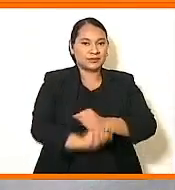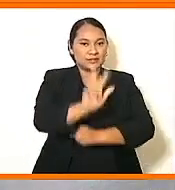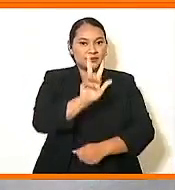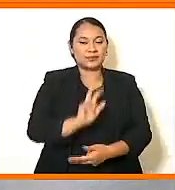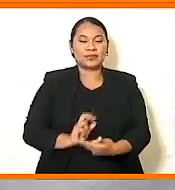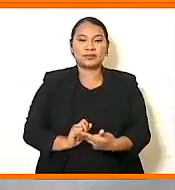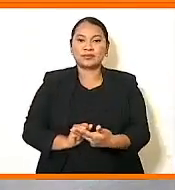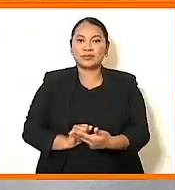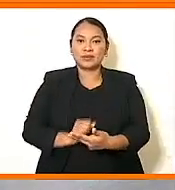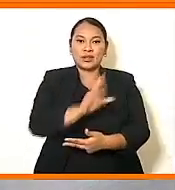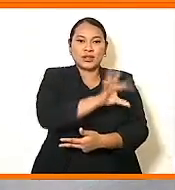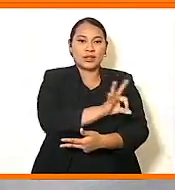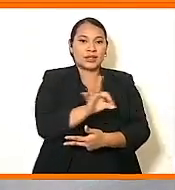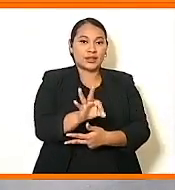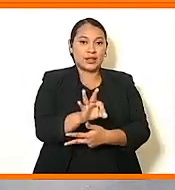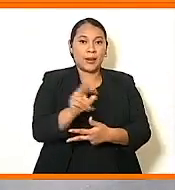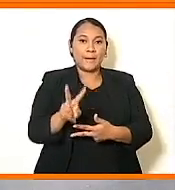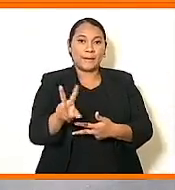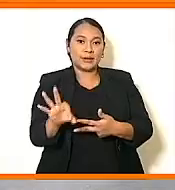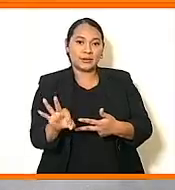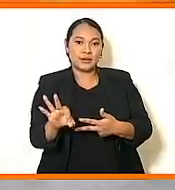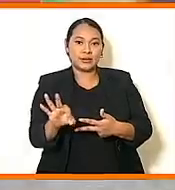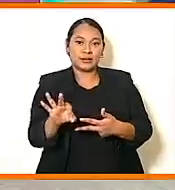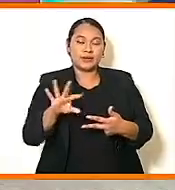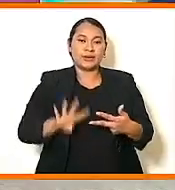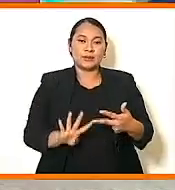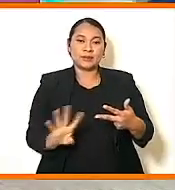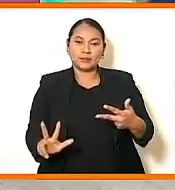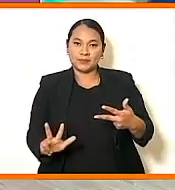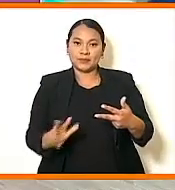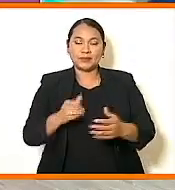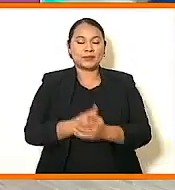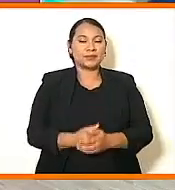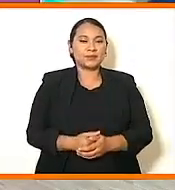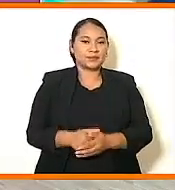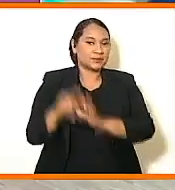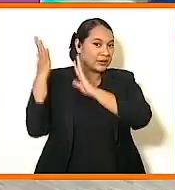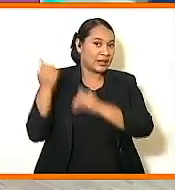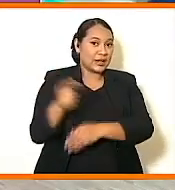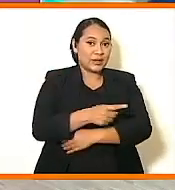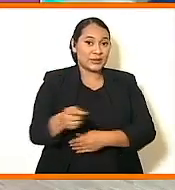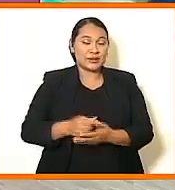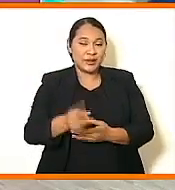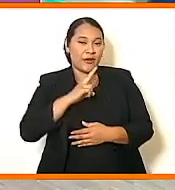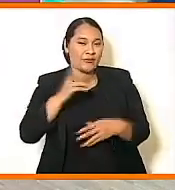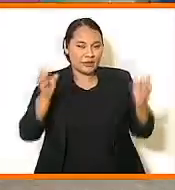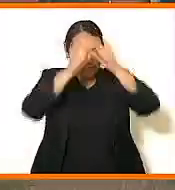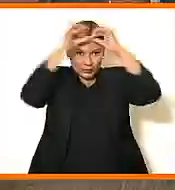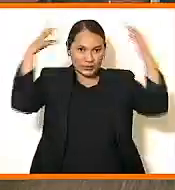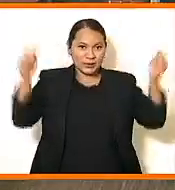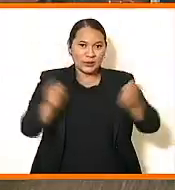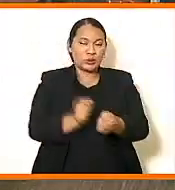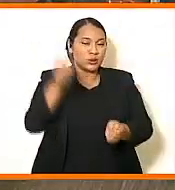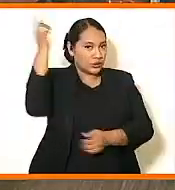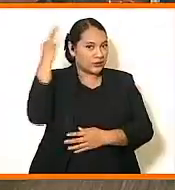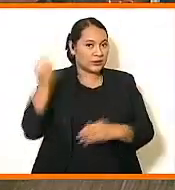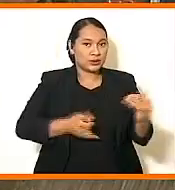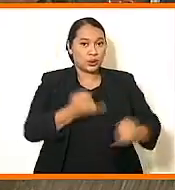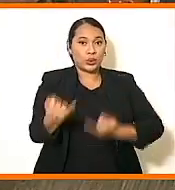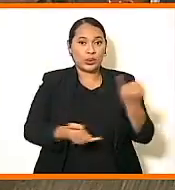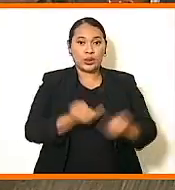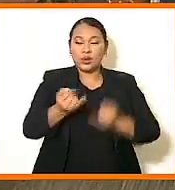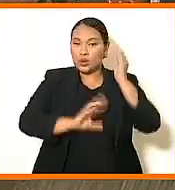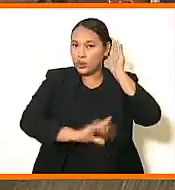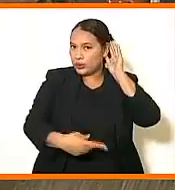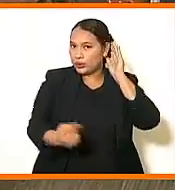son 99, 29 y 43. Espero que cada uno de tus sueños se haga realidad junto a Francini en Diaria. Así es,